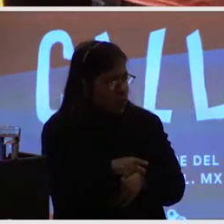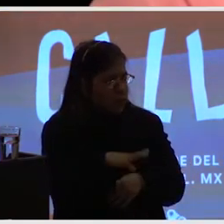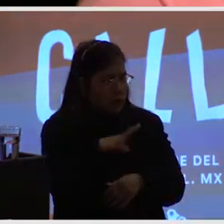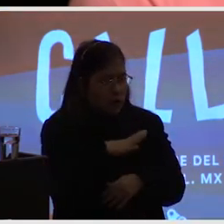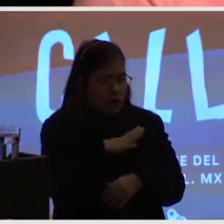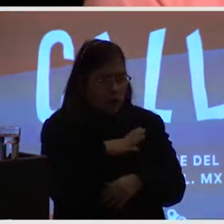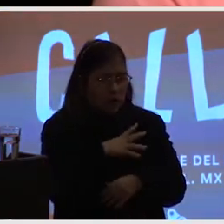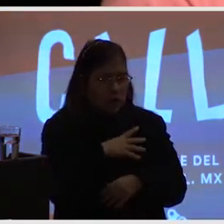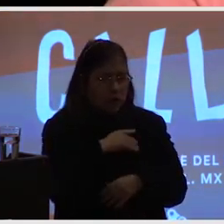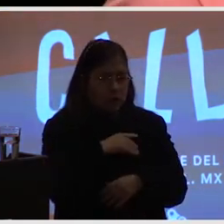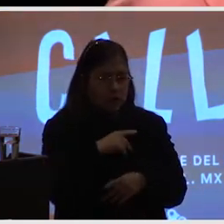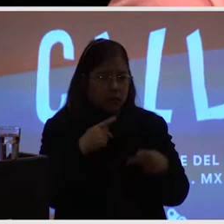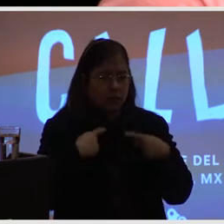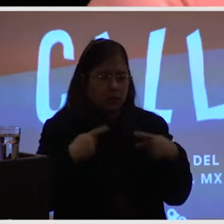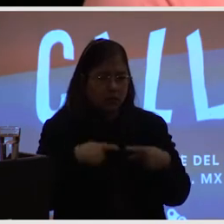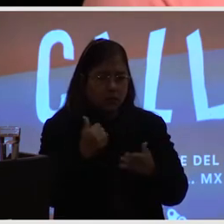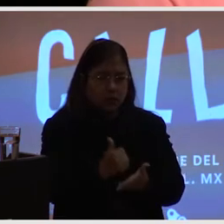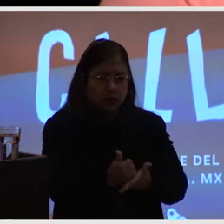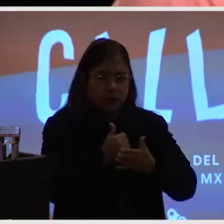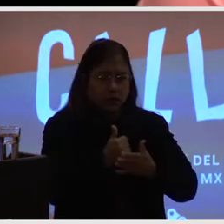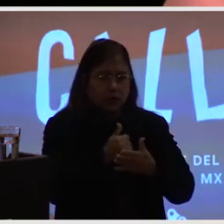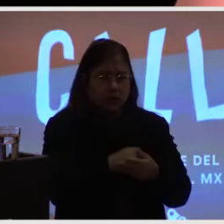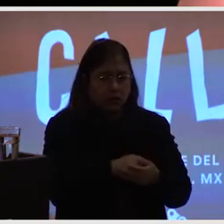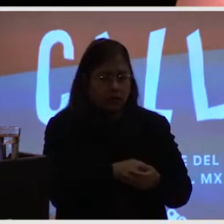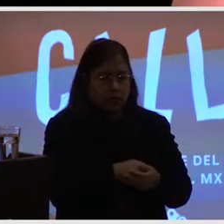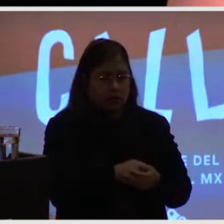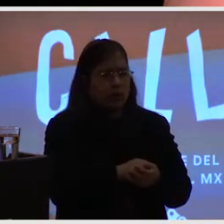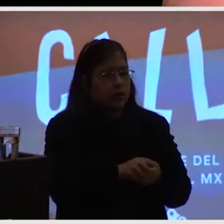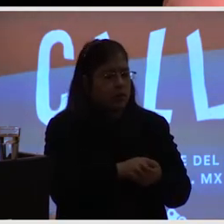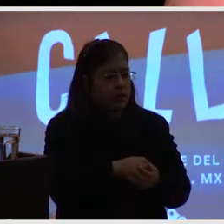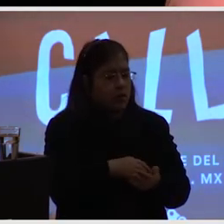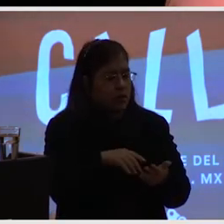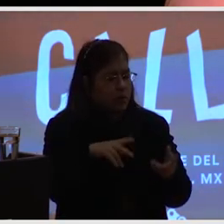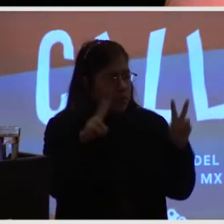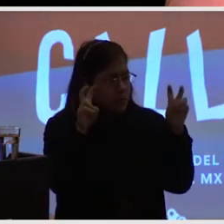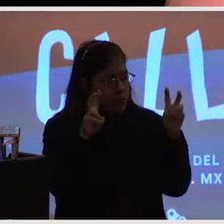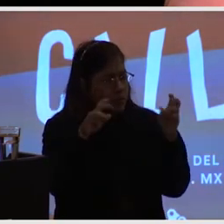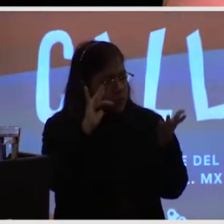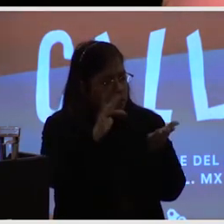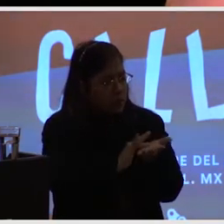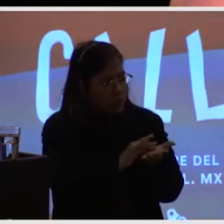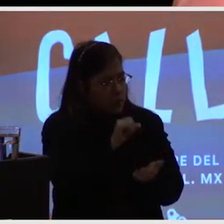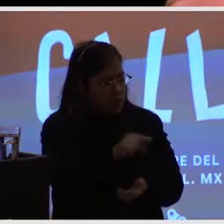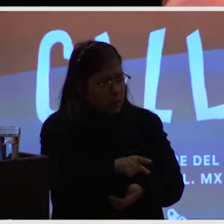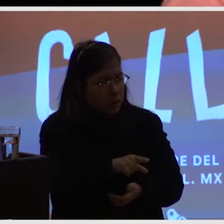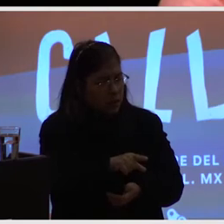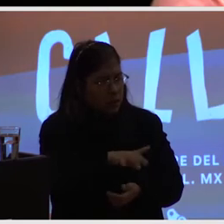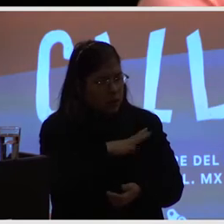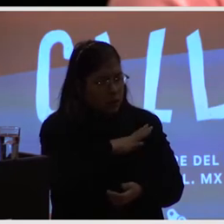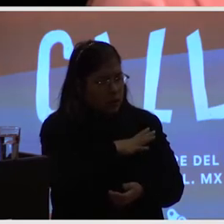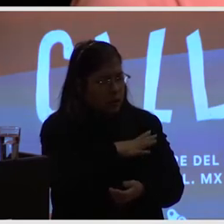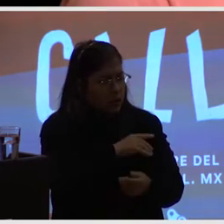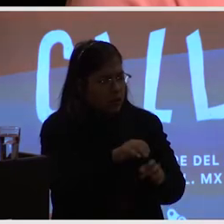nos ayudó en el tema de apoyos voy a hacer mención oficial de quienes son los